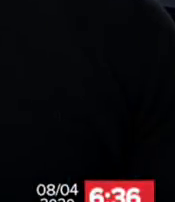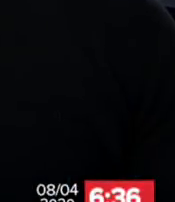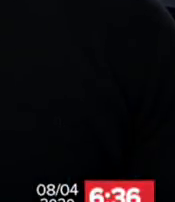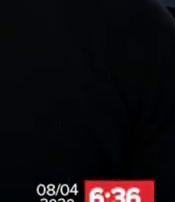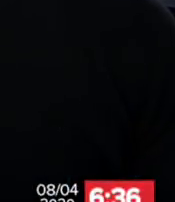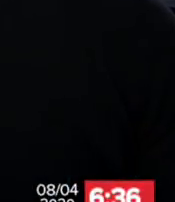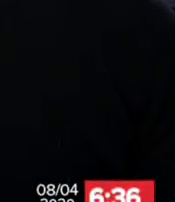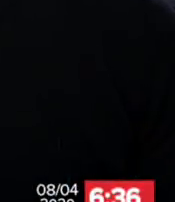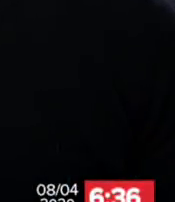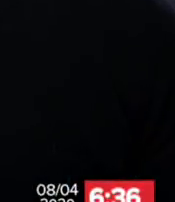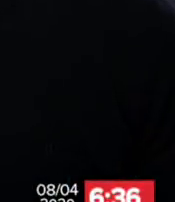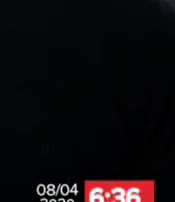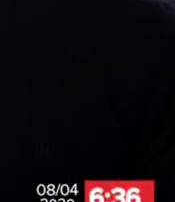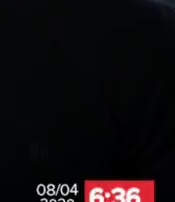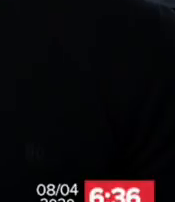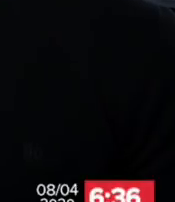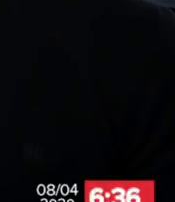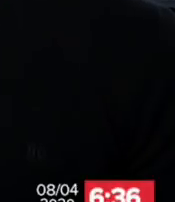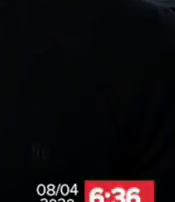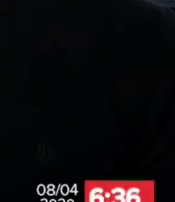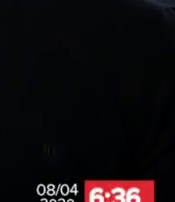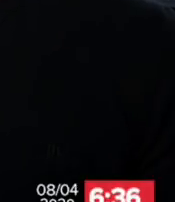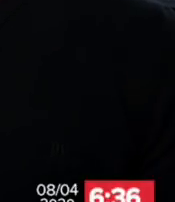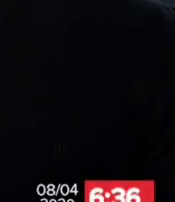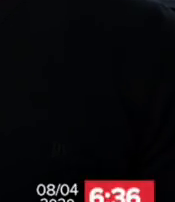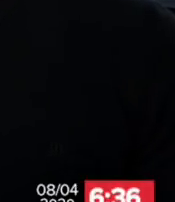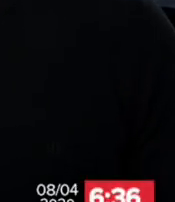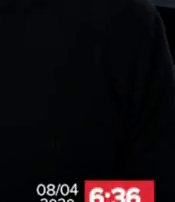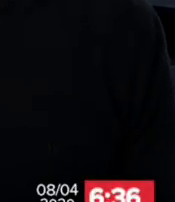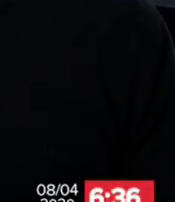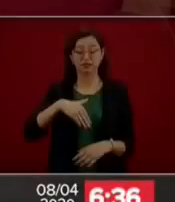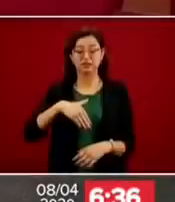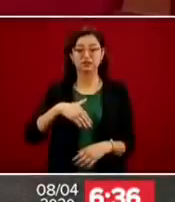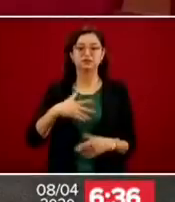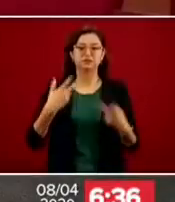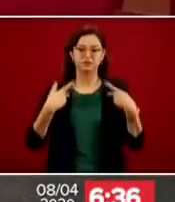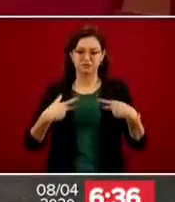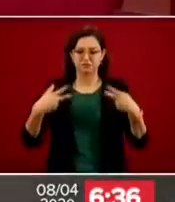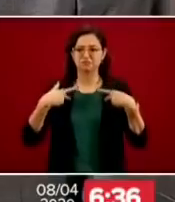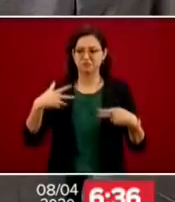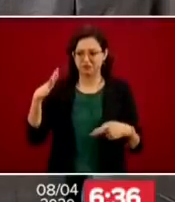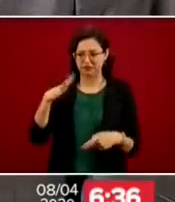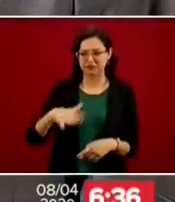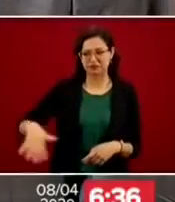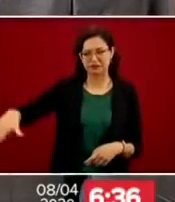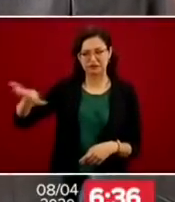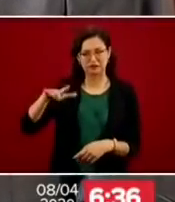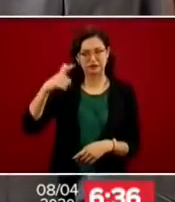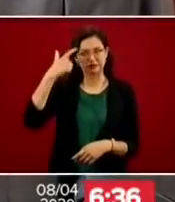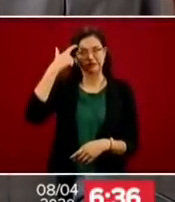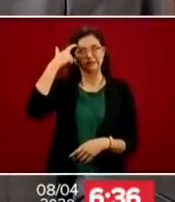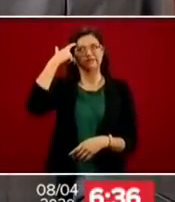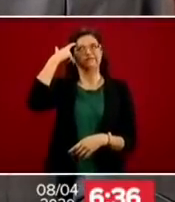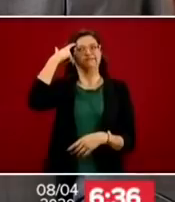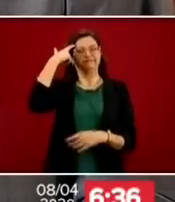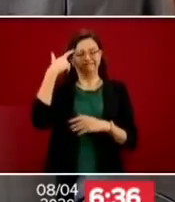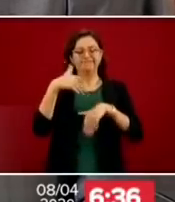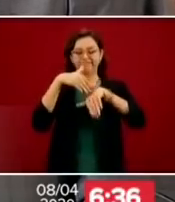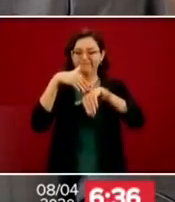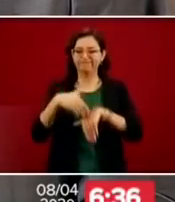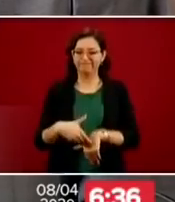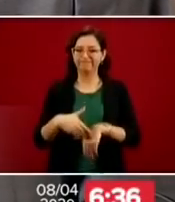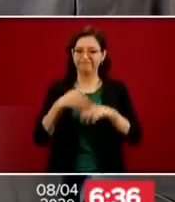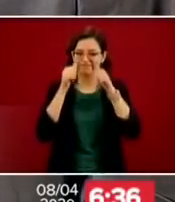Por su parte, el presidente López Obrador pidió a la población no acudir a las playas para evitar aglomeraciones. Dijo que es un esfuerzo que debe hacerse para contener el